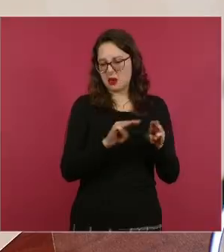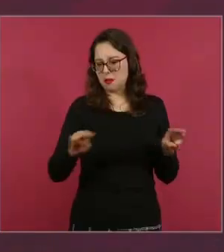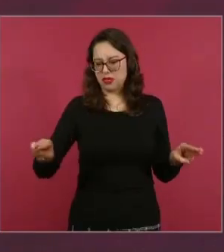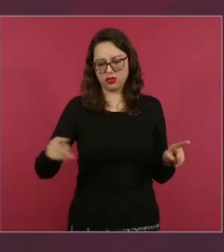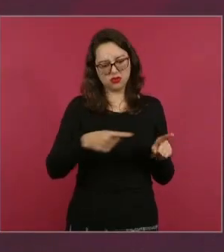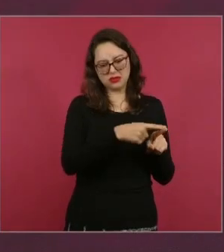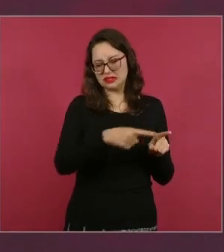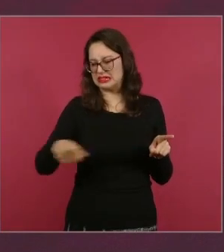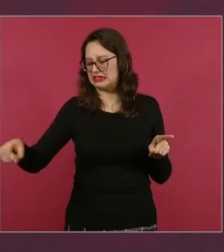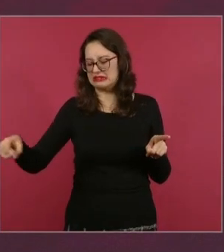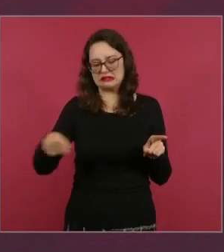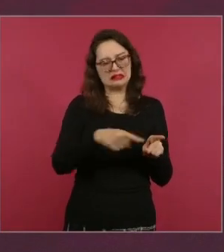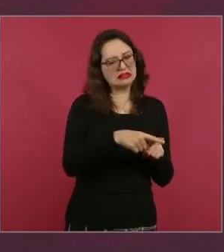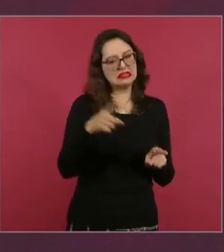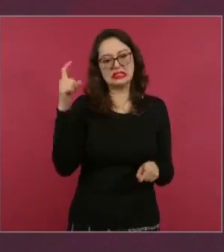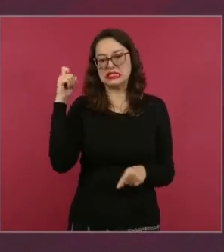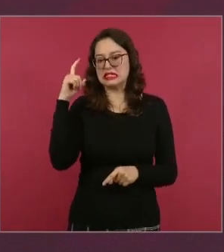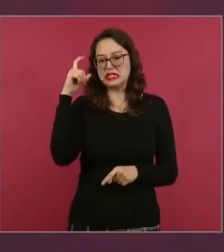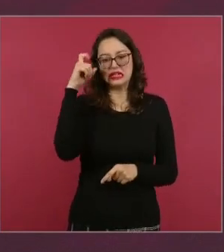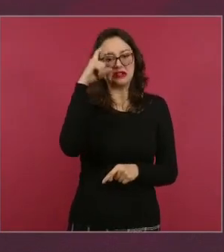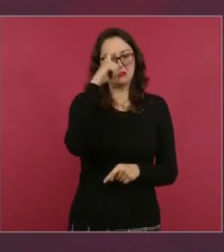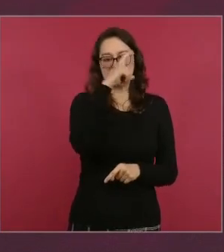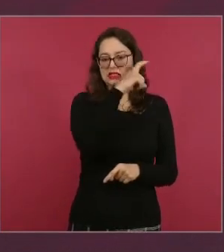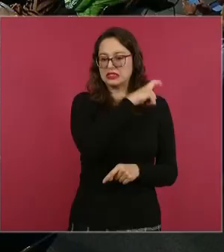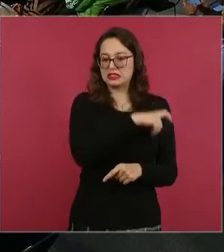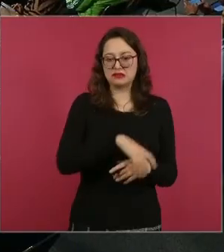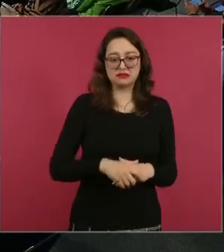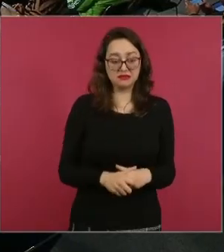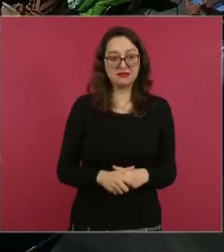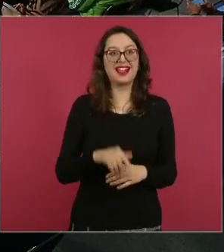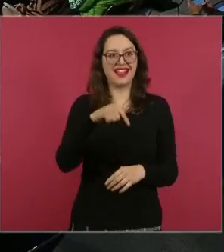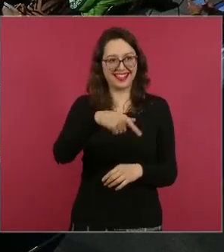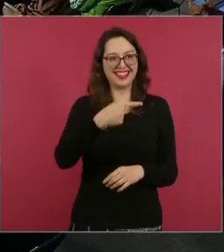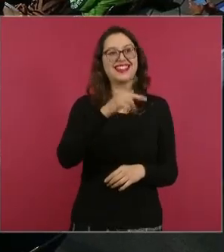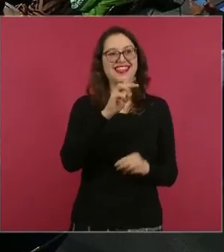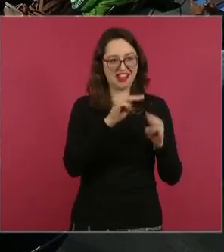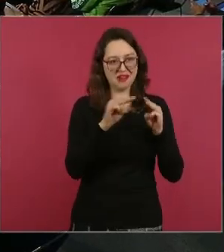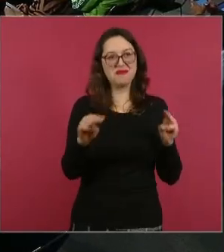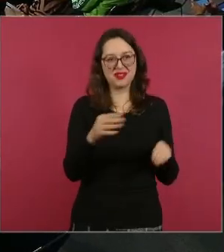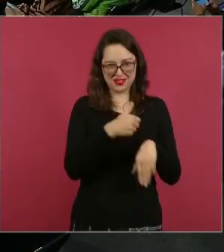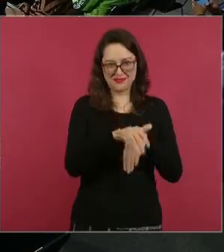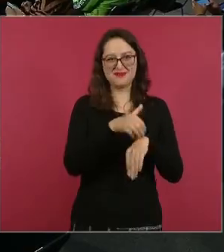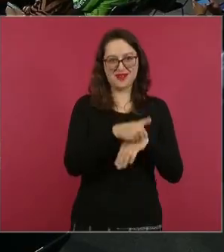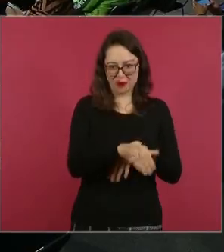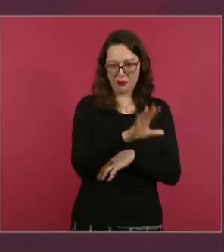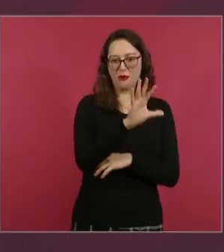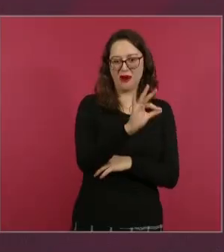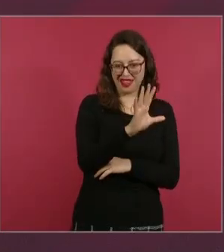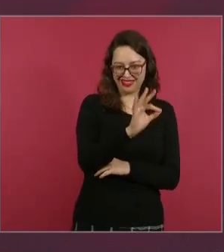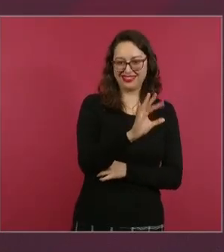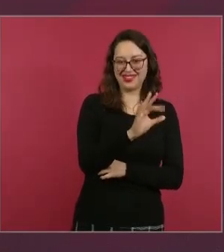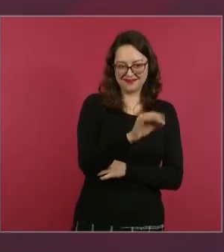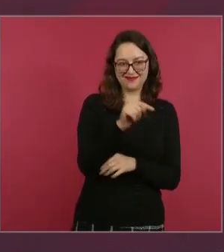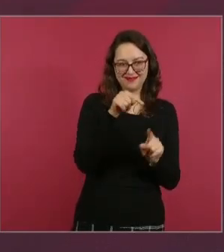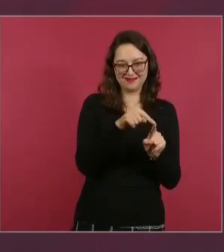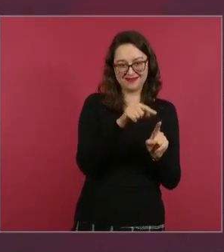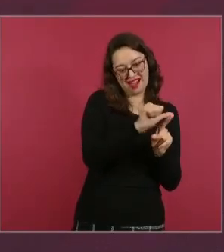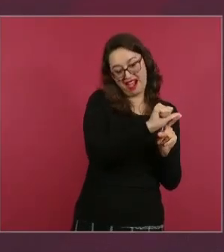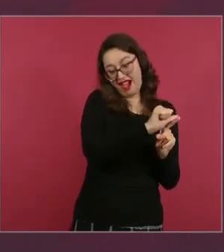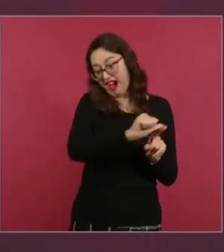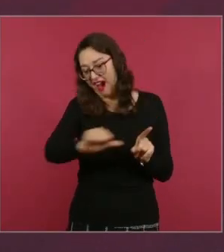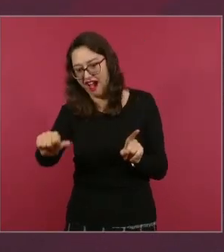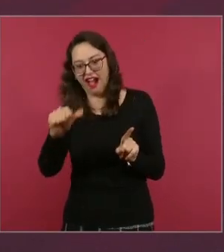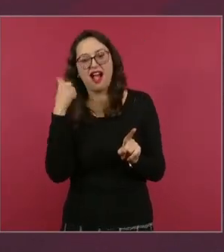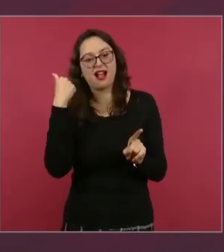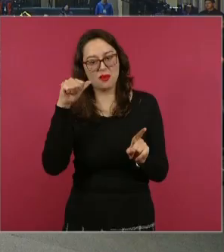más difíciles del 40 precisamente del kilm 40 hasta